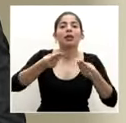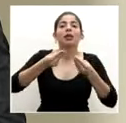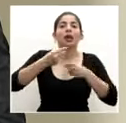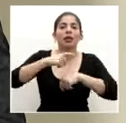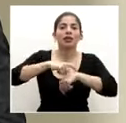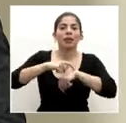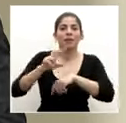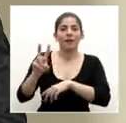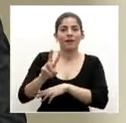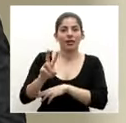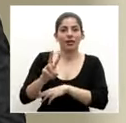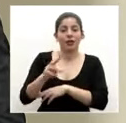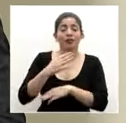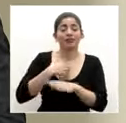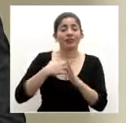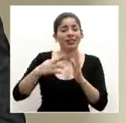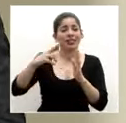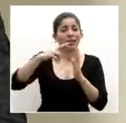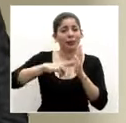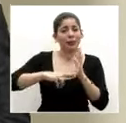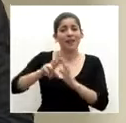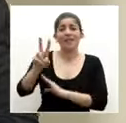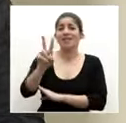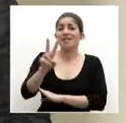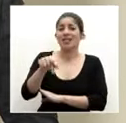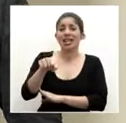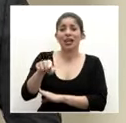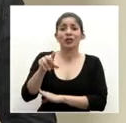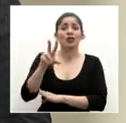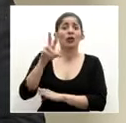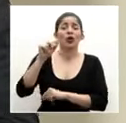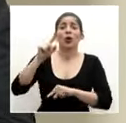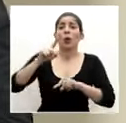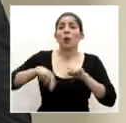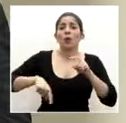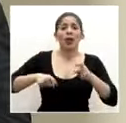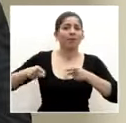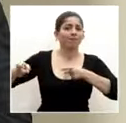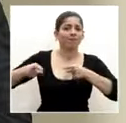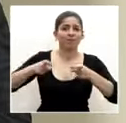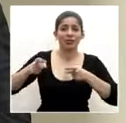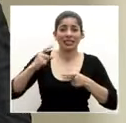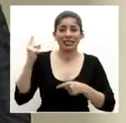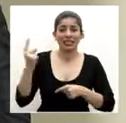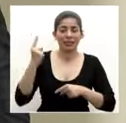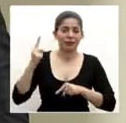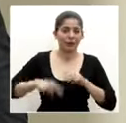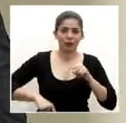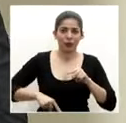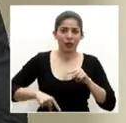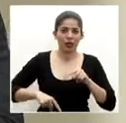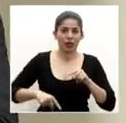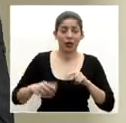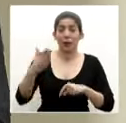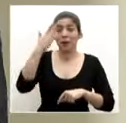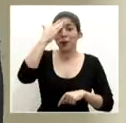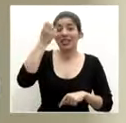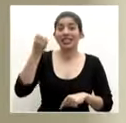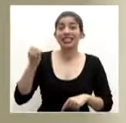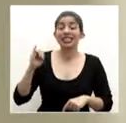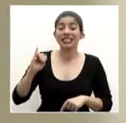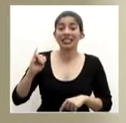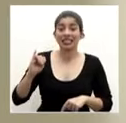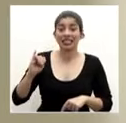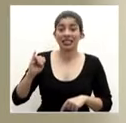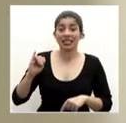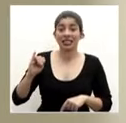el virus. Insisto, el virus no es algo que podamos tener bajo control en todo momento, en el sentido de que si se nos